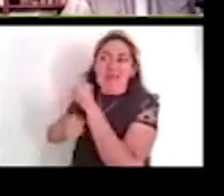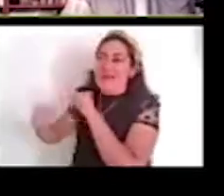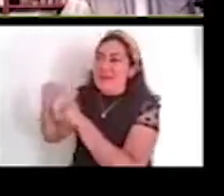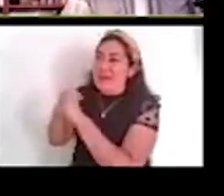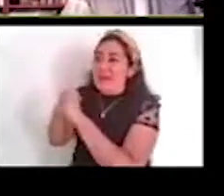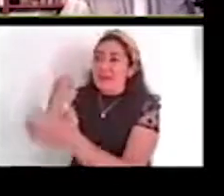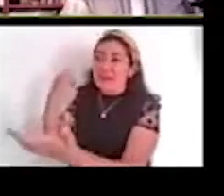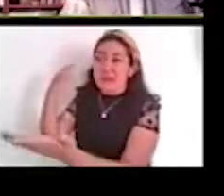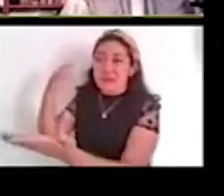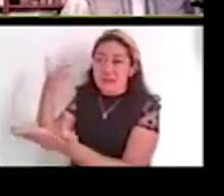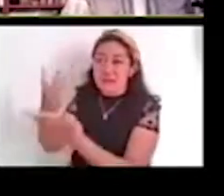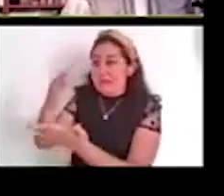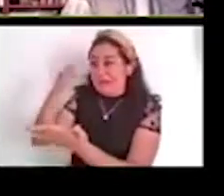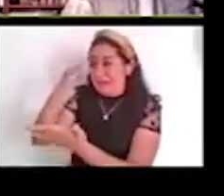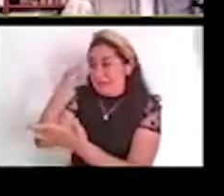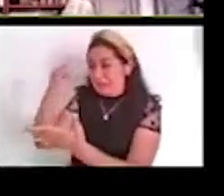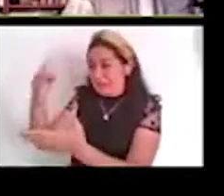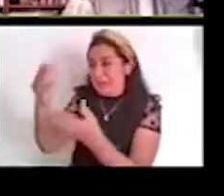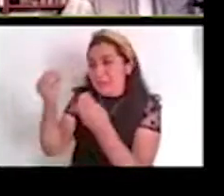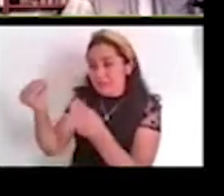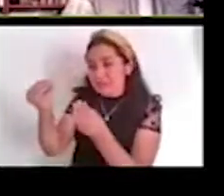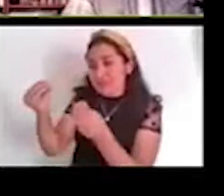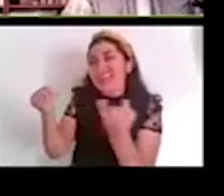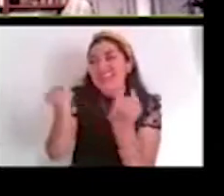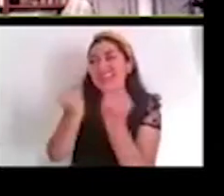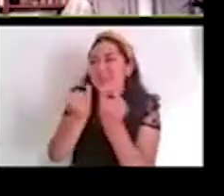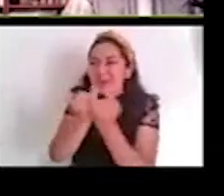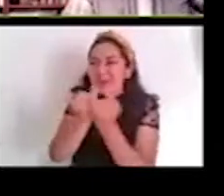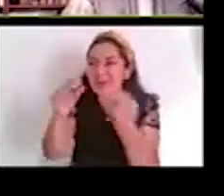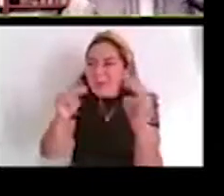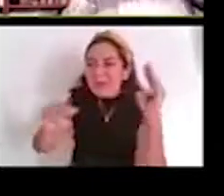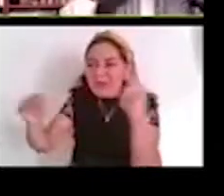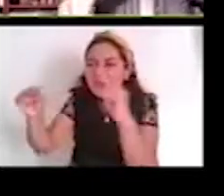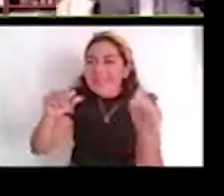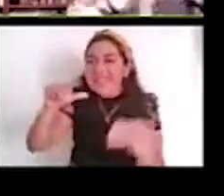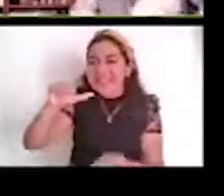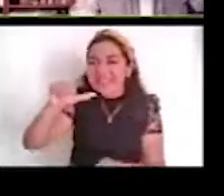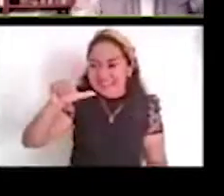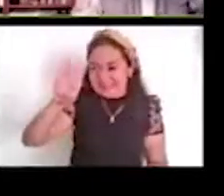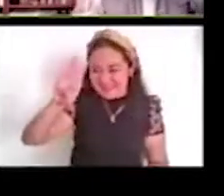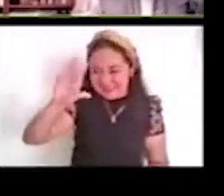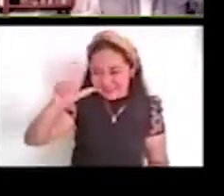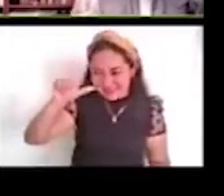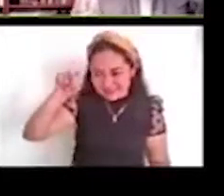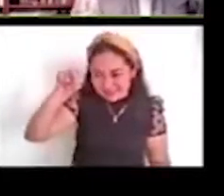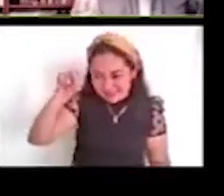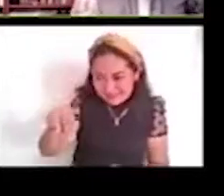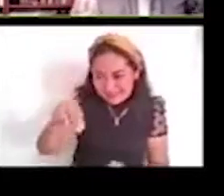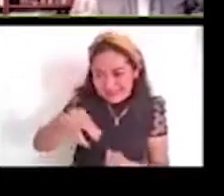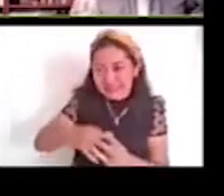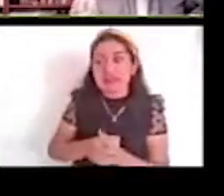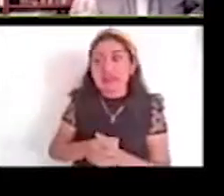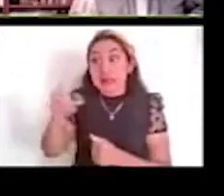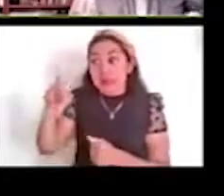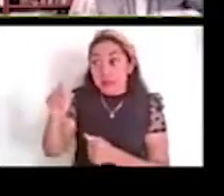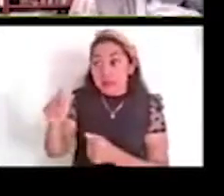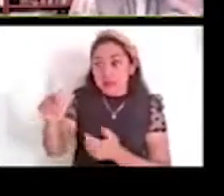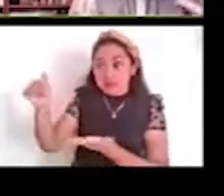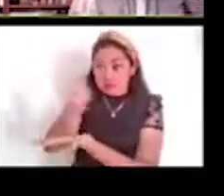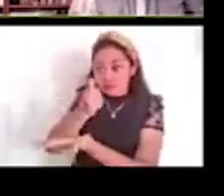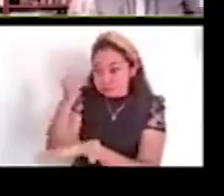Tenochtitlan, así como Monte Albán. La cosa es que si te vamos a ver el trazo urbano de Monte